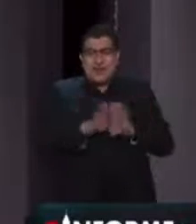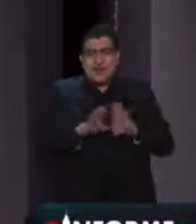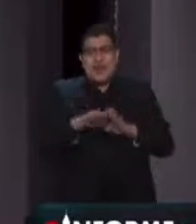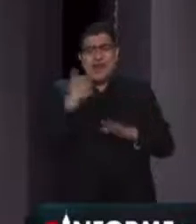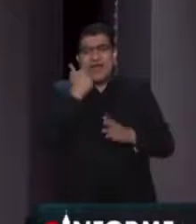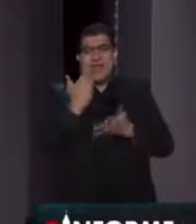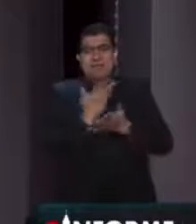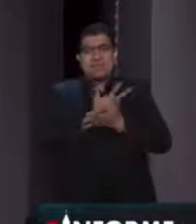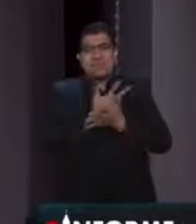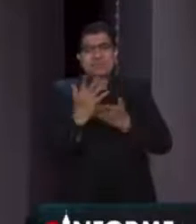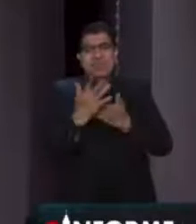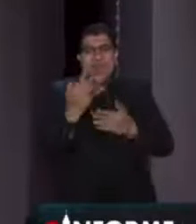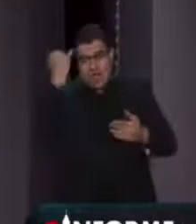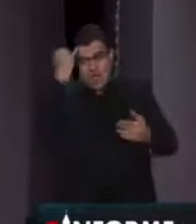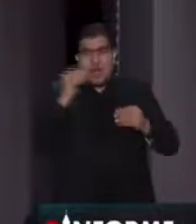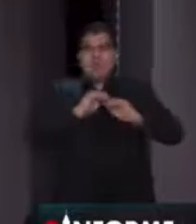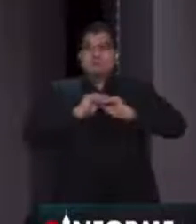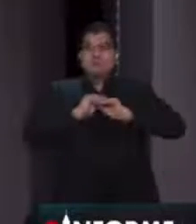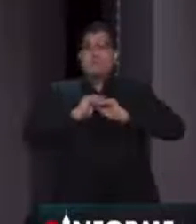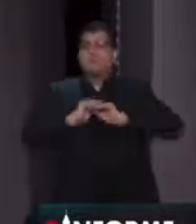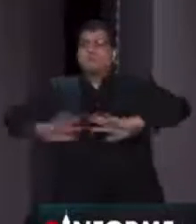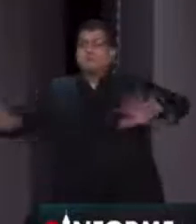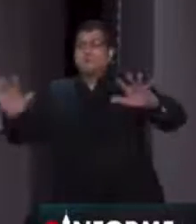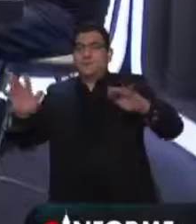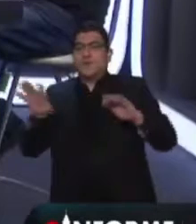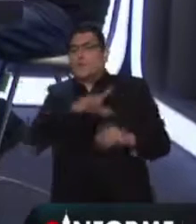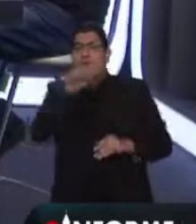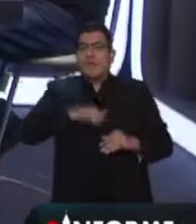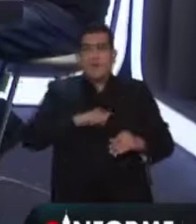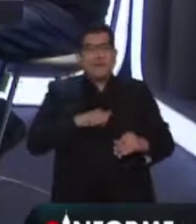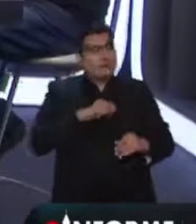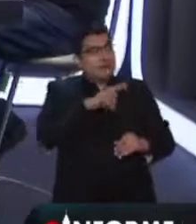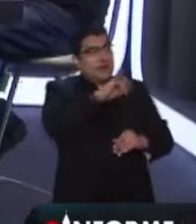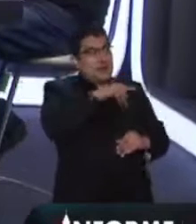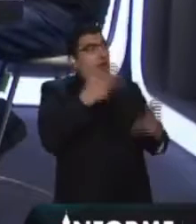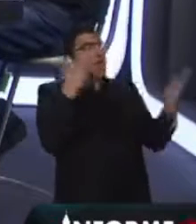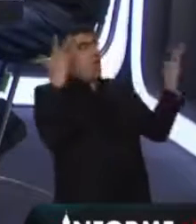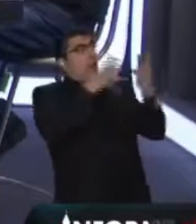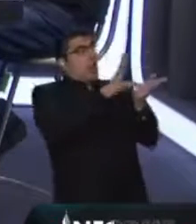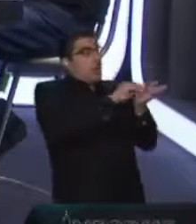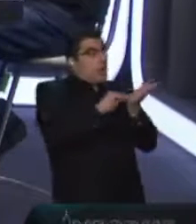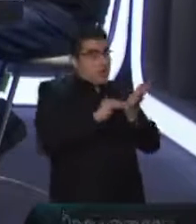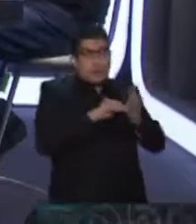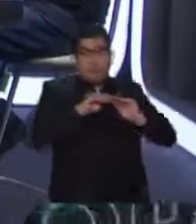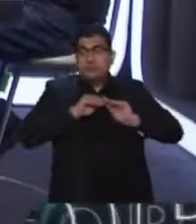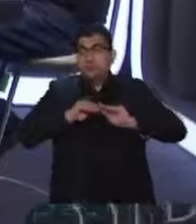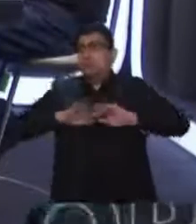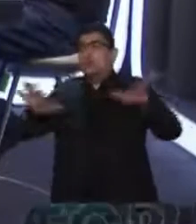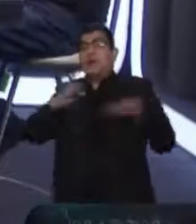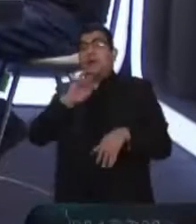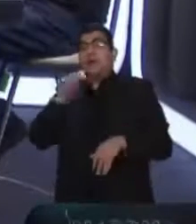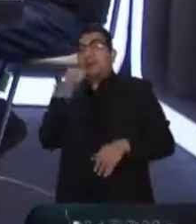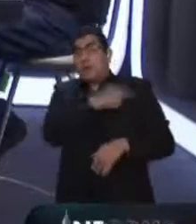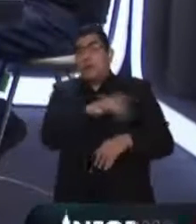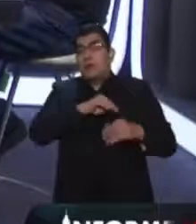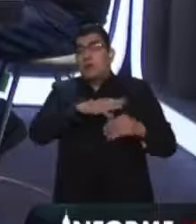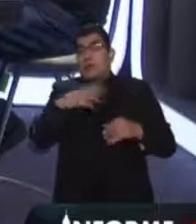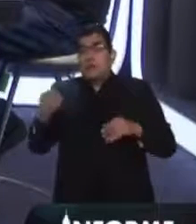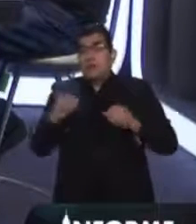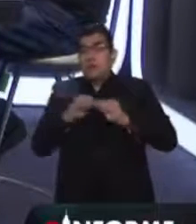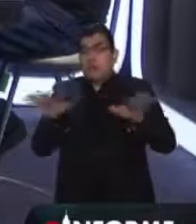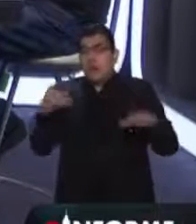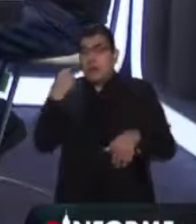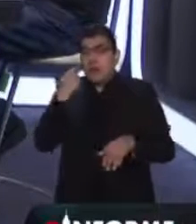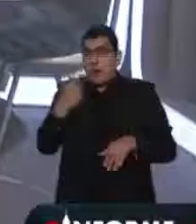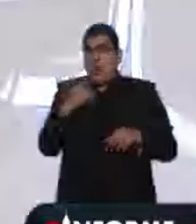querer ganar la nota se inventa un rumor y luego Azucena de Milenio repite lo que publicó Manuel San Martín, y en la gráfica no, ya la quitaron, pero ahí se